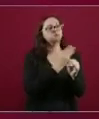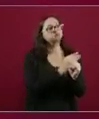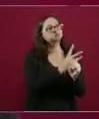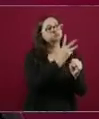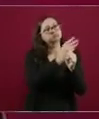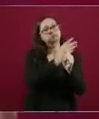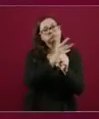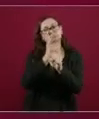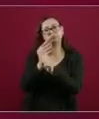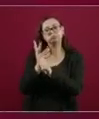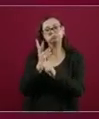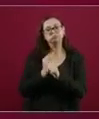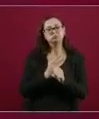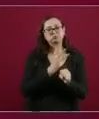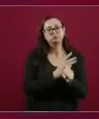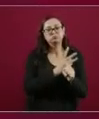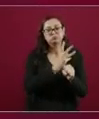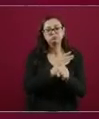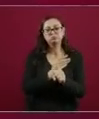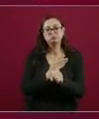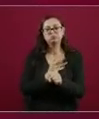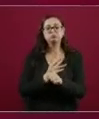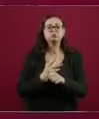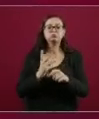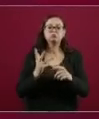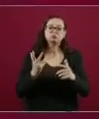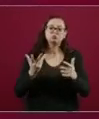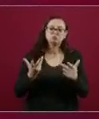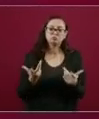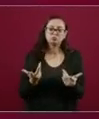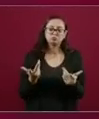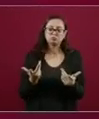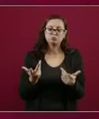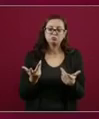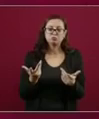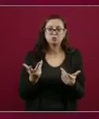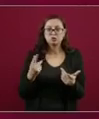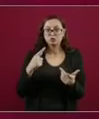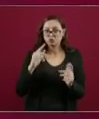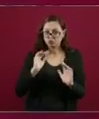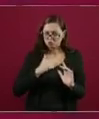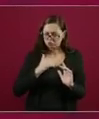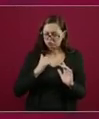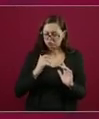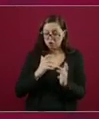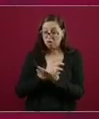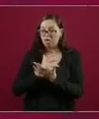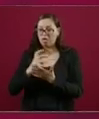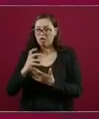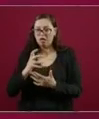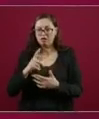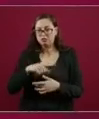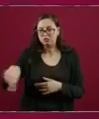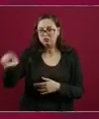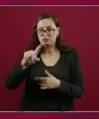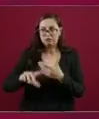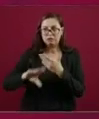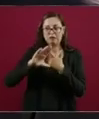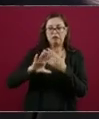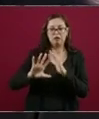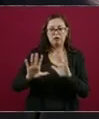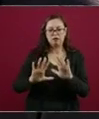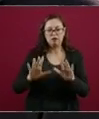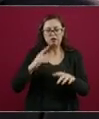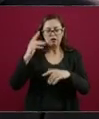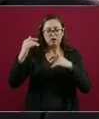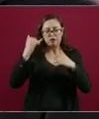un poco guardadas las proporciones y no quiero que se malinterprete la subrogación